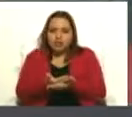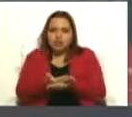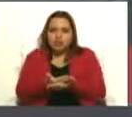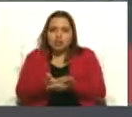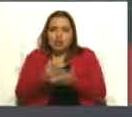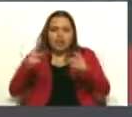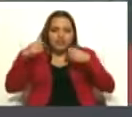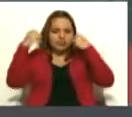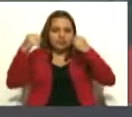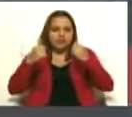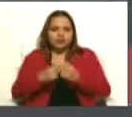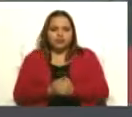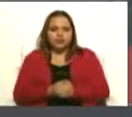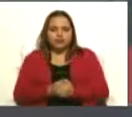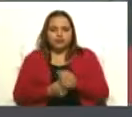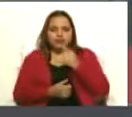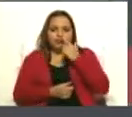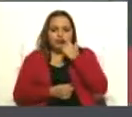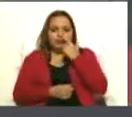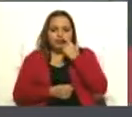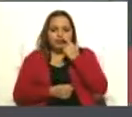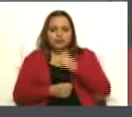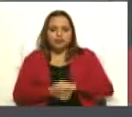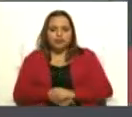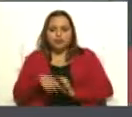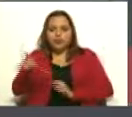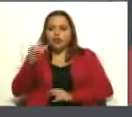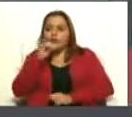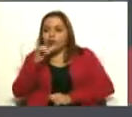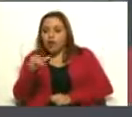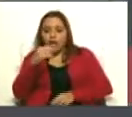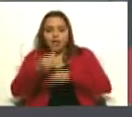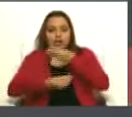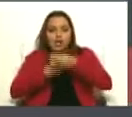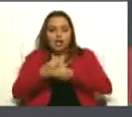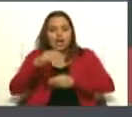vencer. Bien, lo están escuchando, esta información que se está generando en el estado Nueva Esparta.